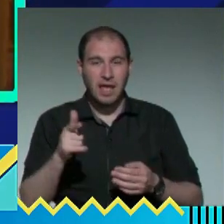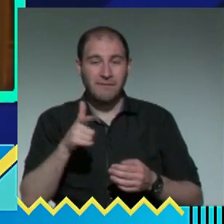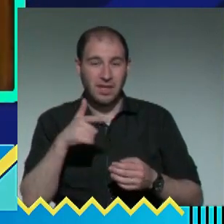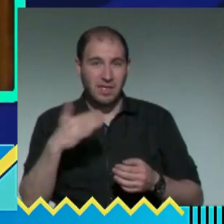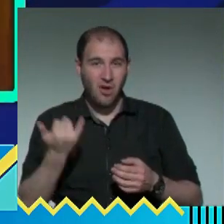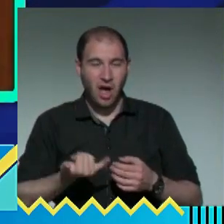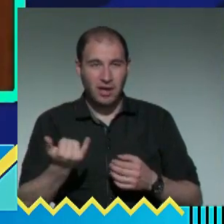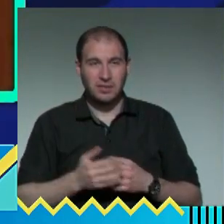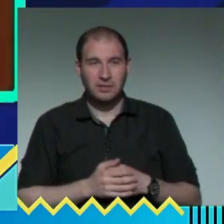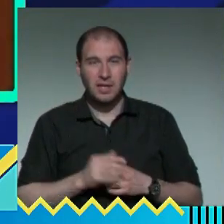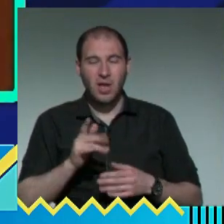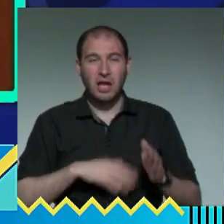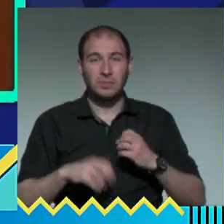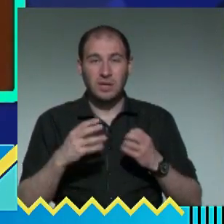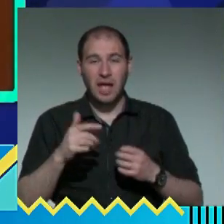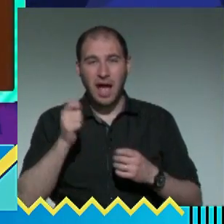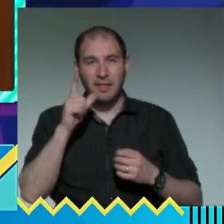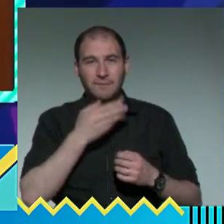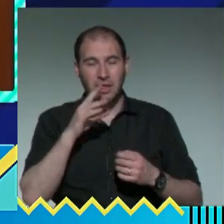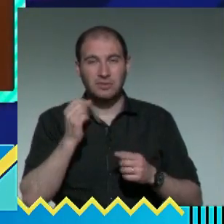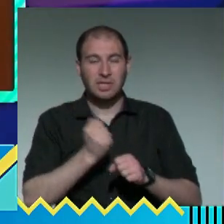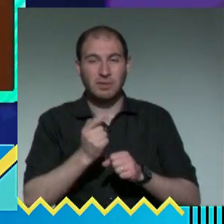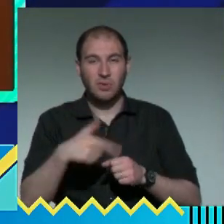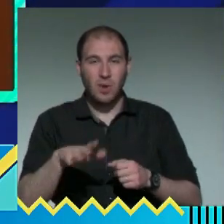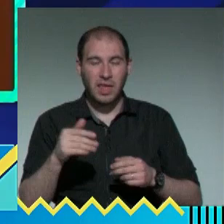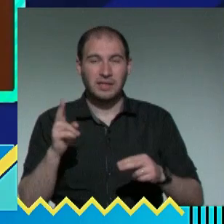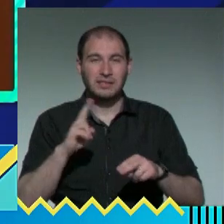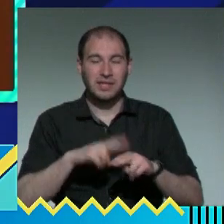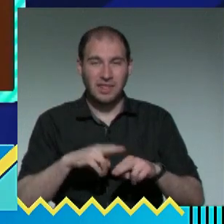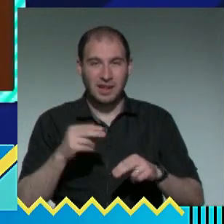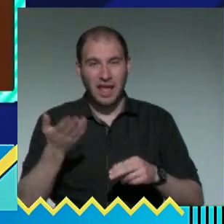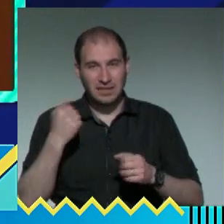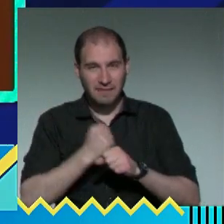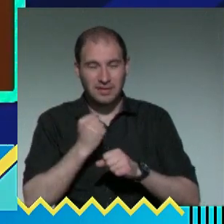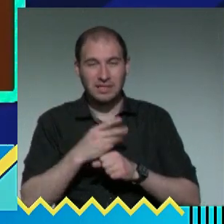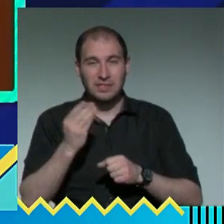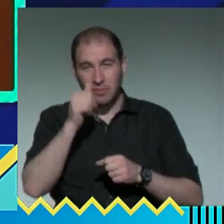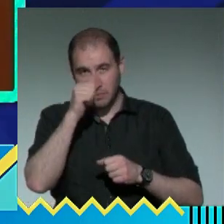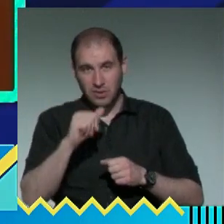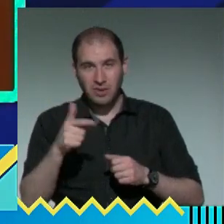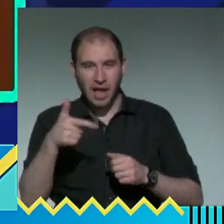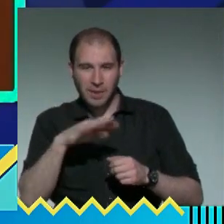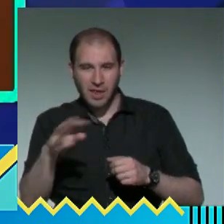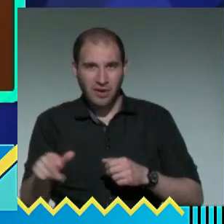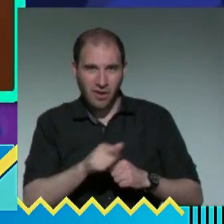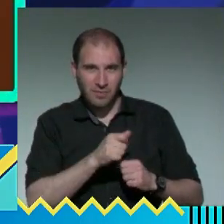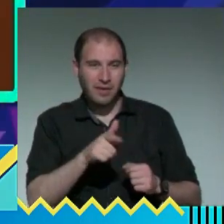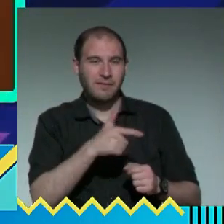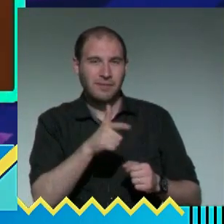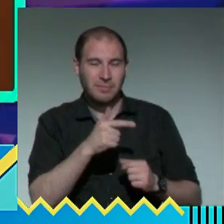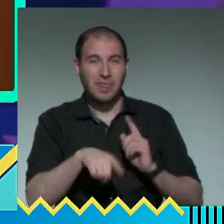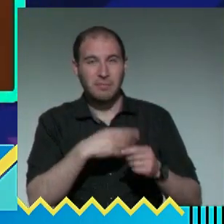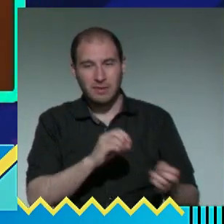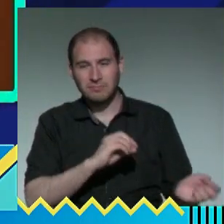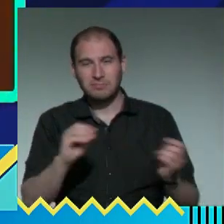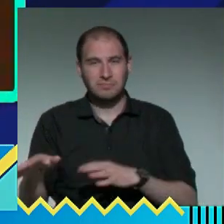videoclip que en realidad lo hicieron porque Alfredo Lois trabajaba en una empresa de cable de esa época y durante los fines de semana le robaban las cámaras y filmaban y después